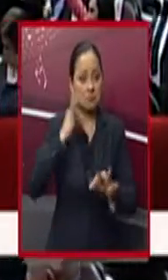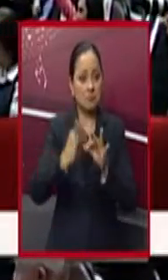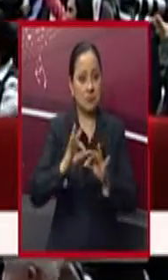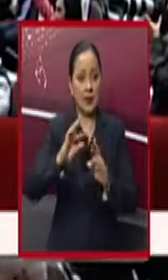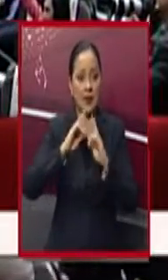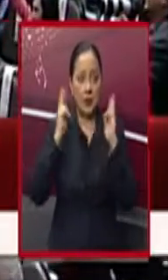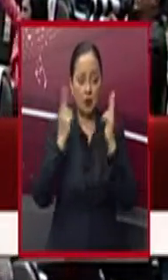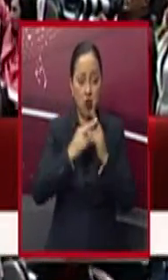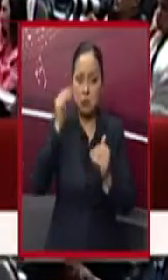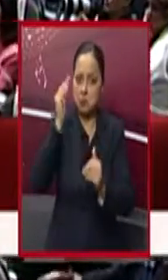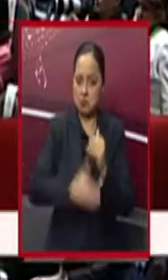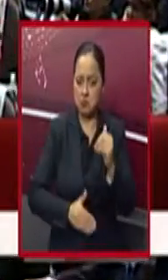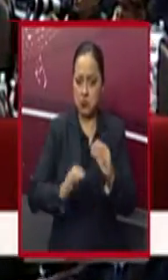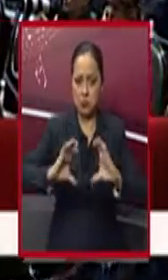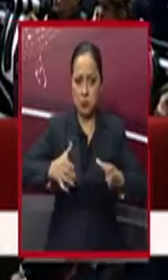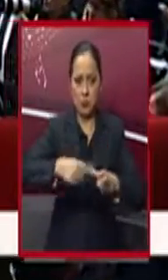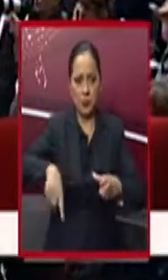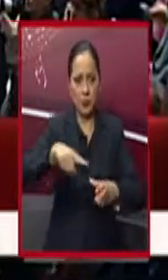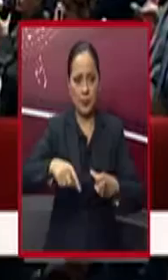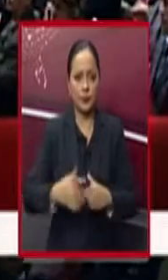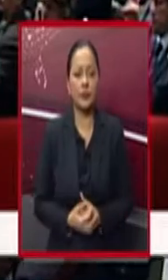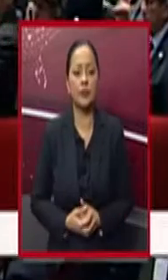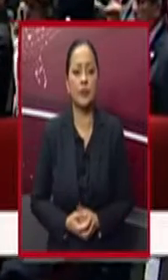de Congreso General.